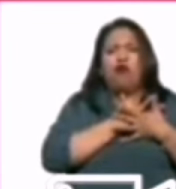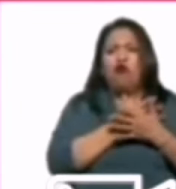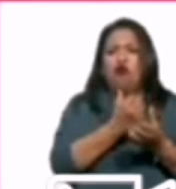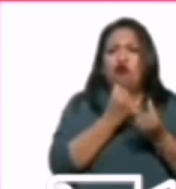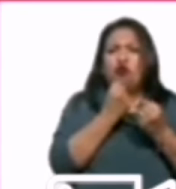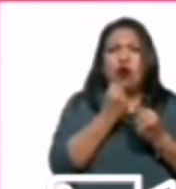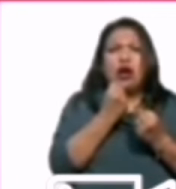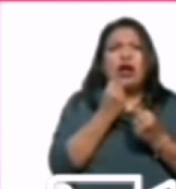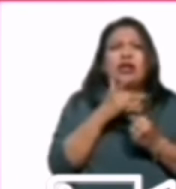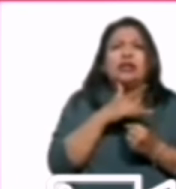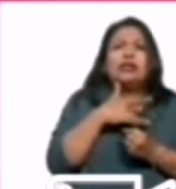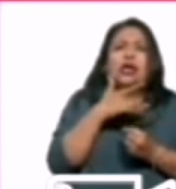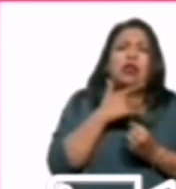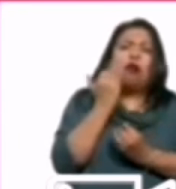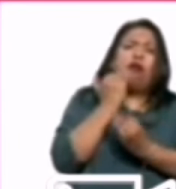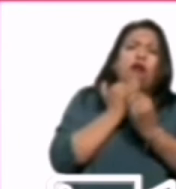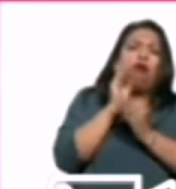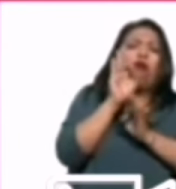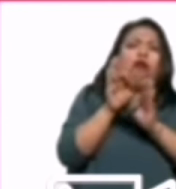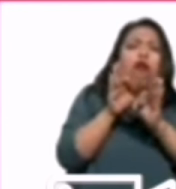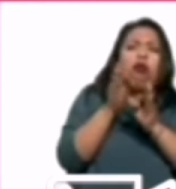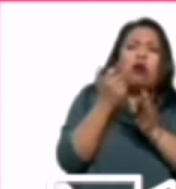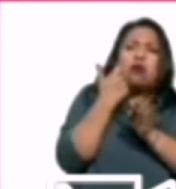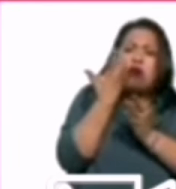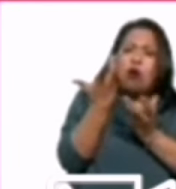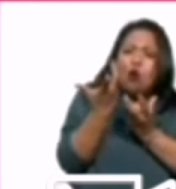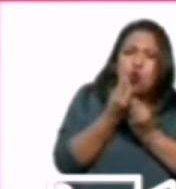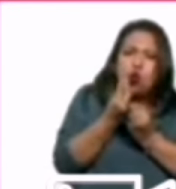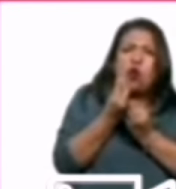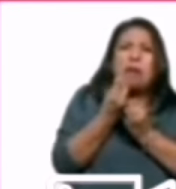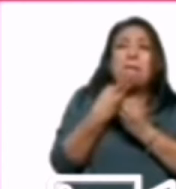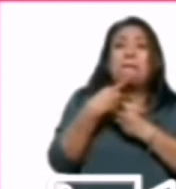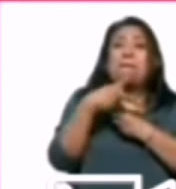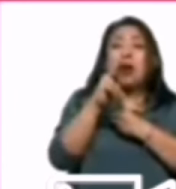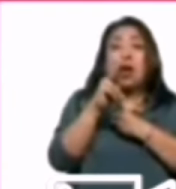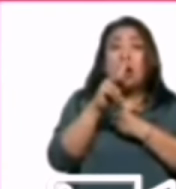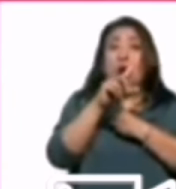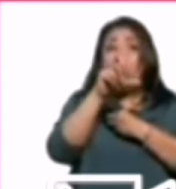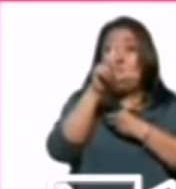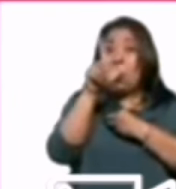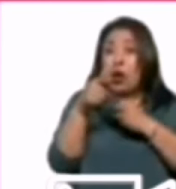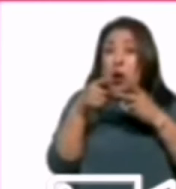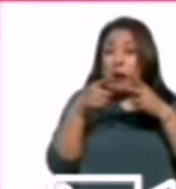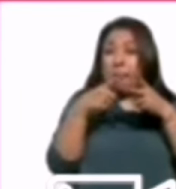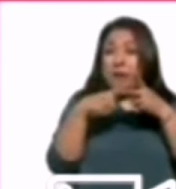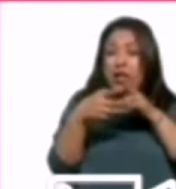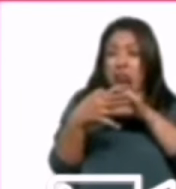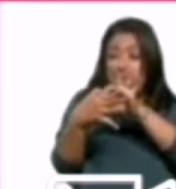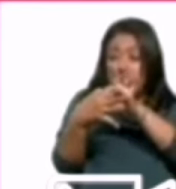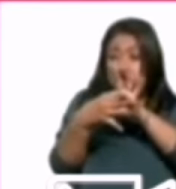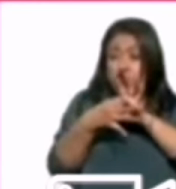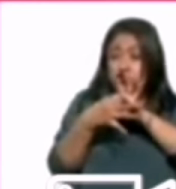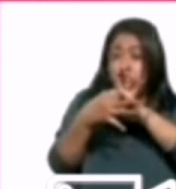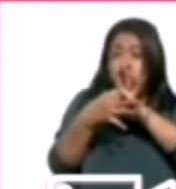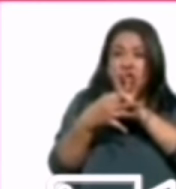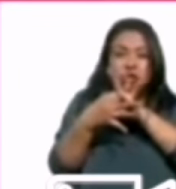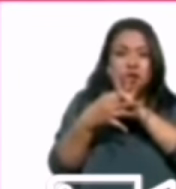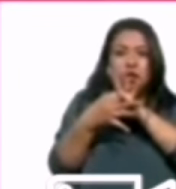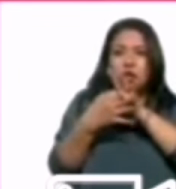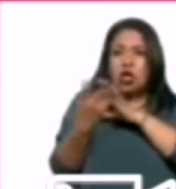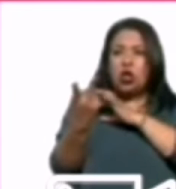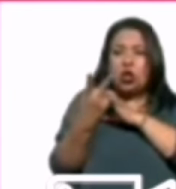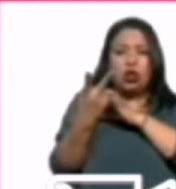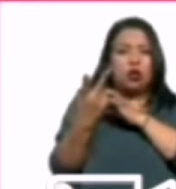amor, sienten el curruquito, sienten el deseo de estar juntos, pero cuando esto se empieza a ser simbiótico, ambos